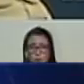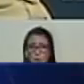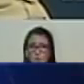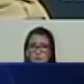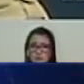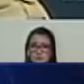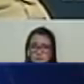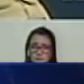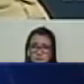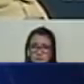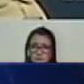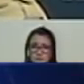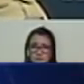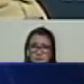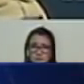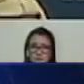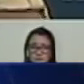pero voy más allá.